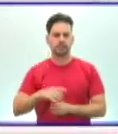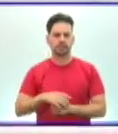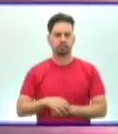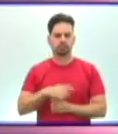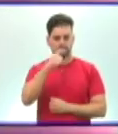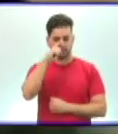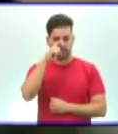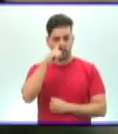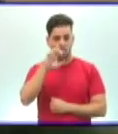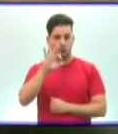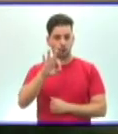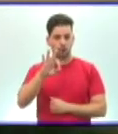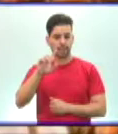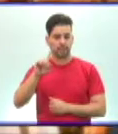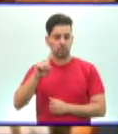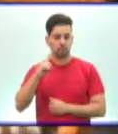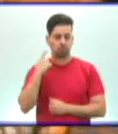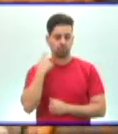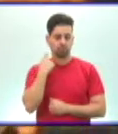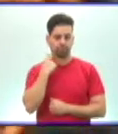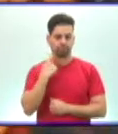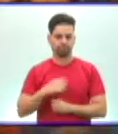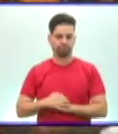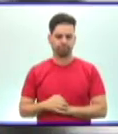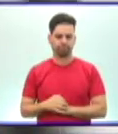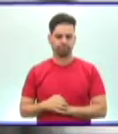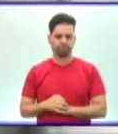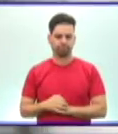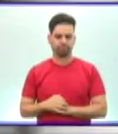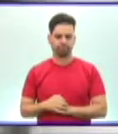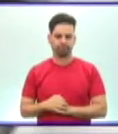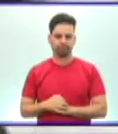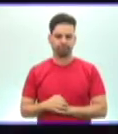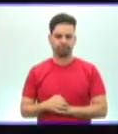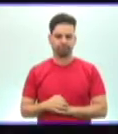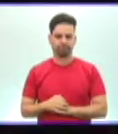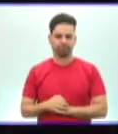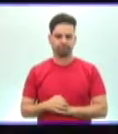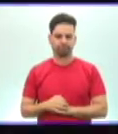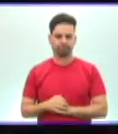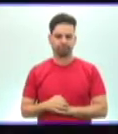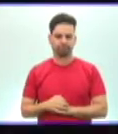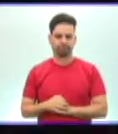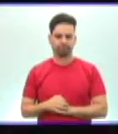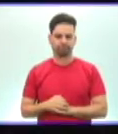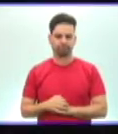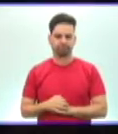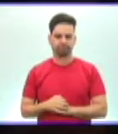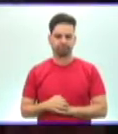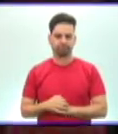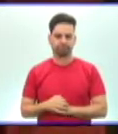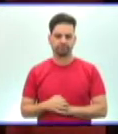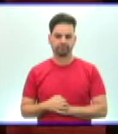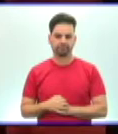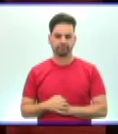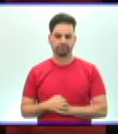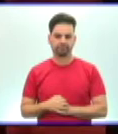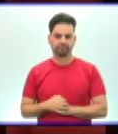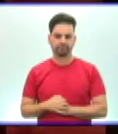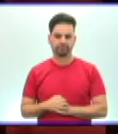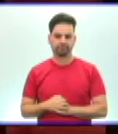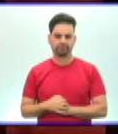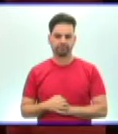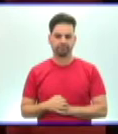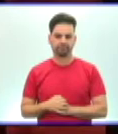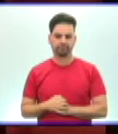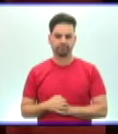años. Es solo un tantito así del infinito universo de saberes. Seguimos